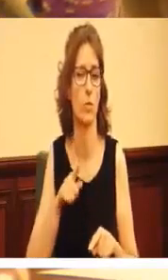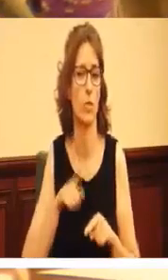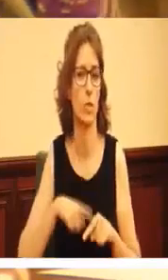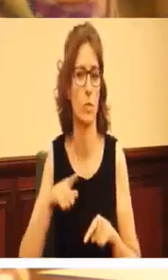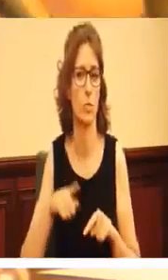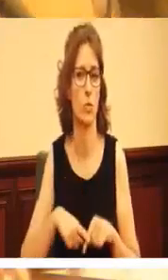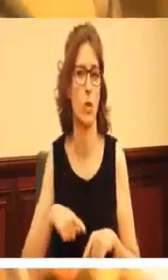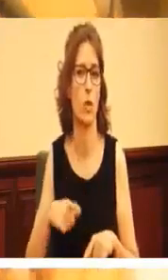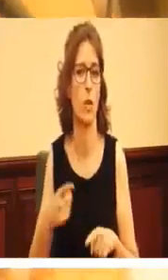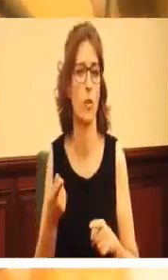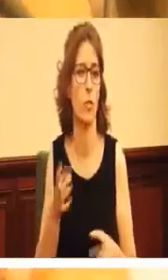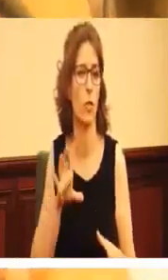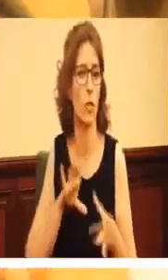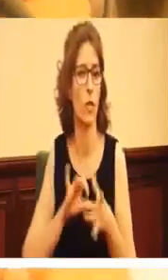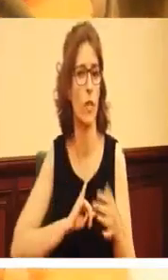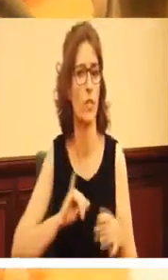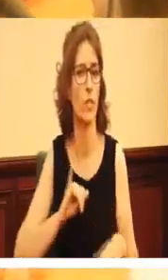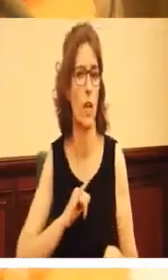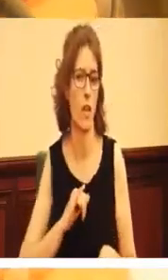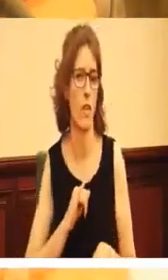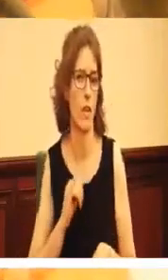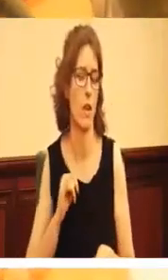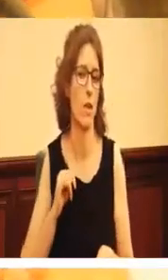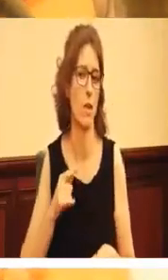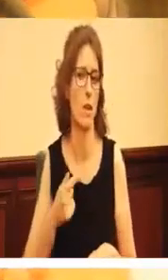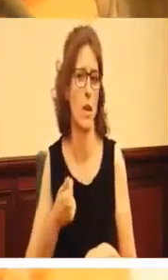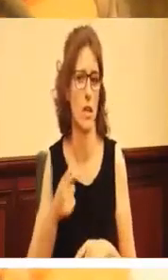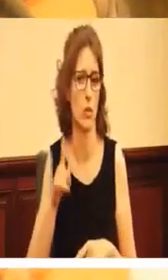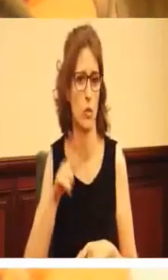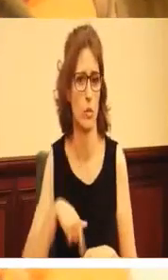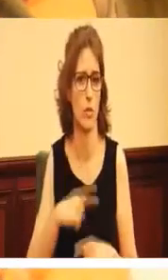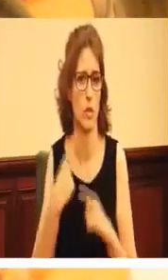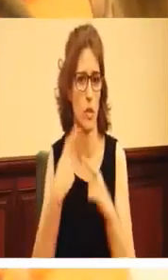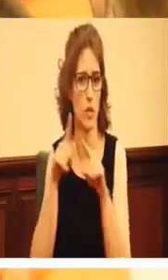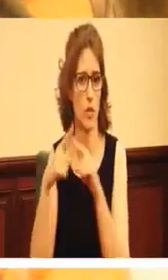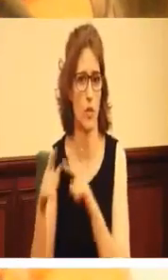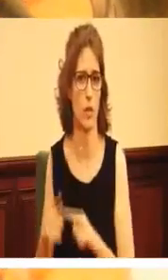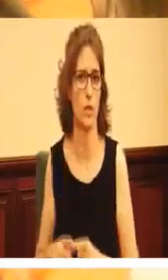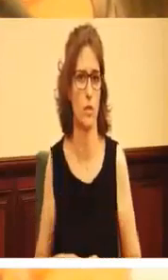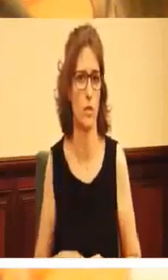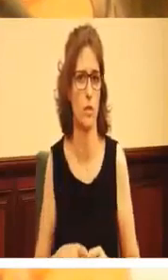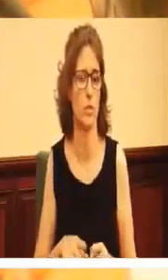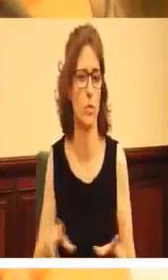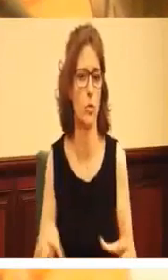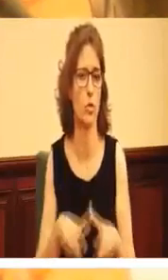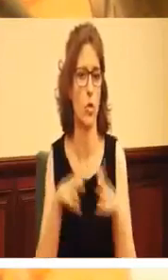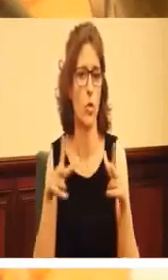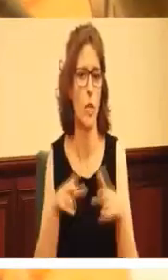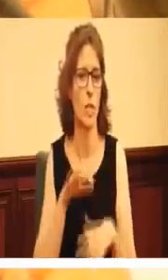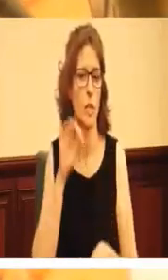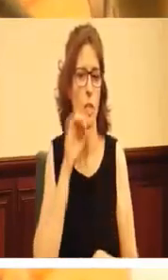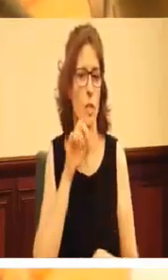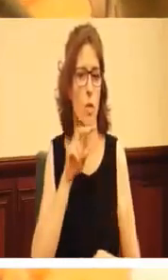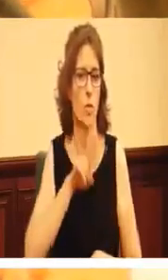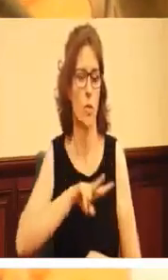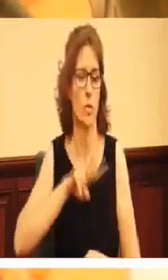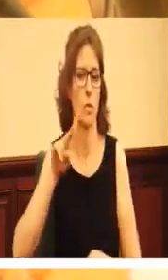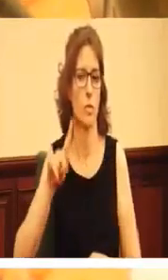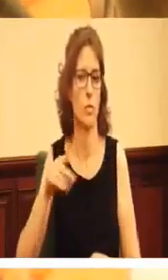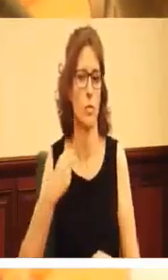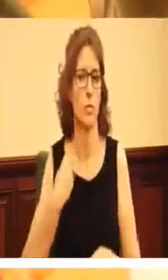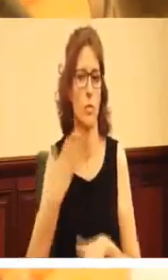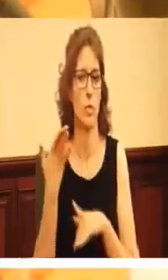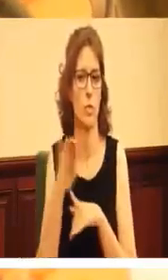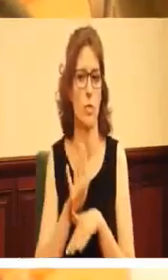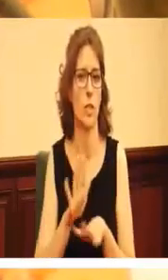sexual o nuestra identidad de género. Una sociedad del siglo XXI precisamente no es la que